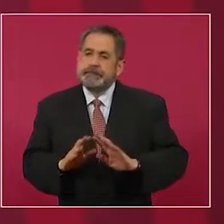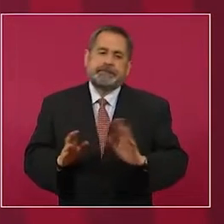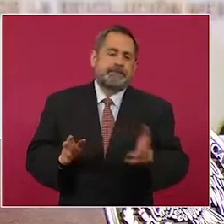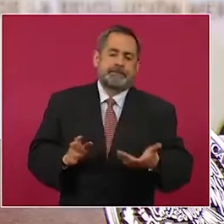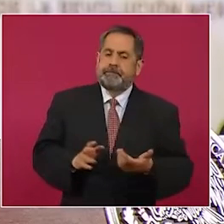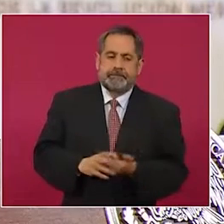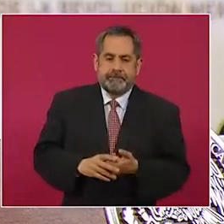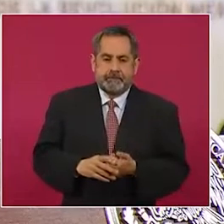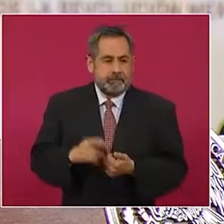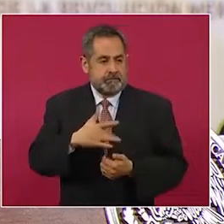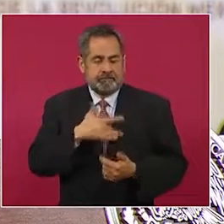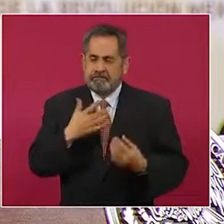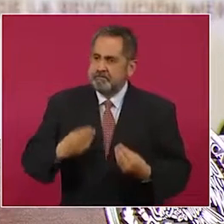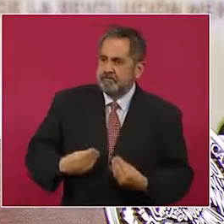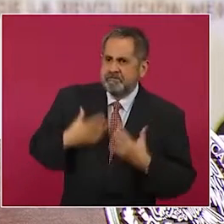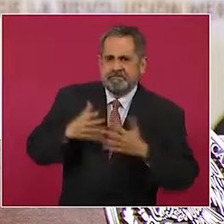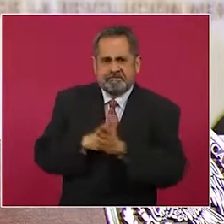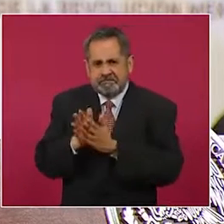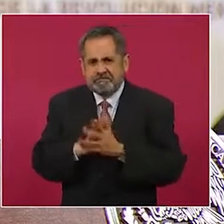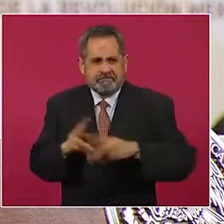no se entusiasma,